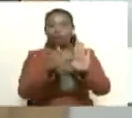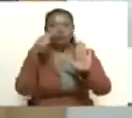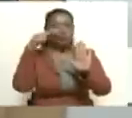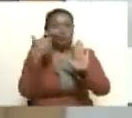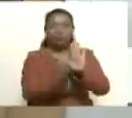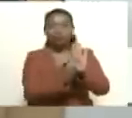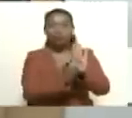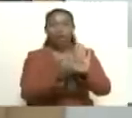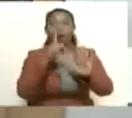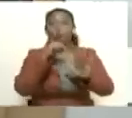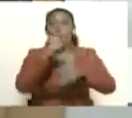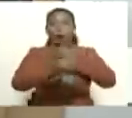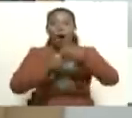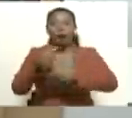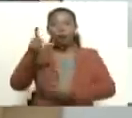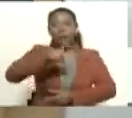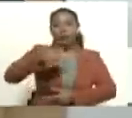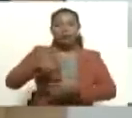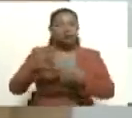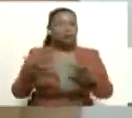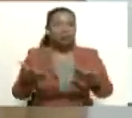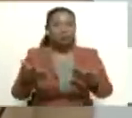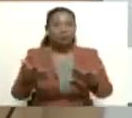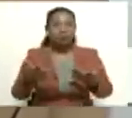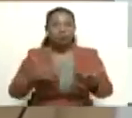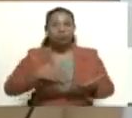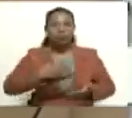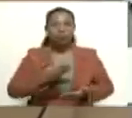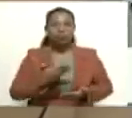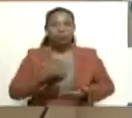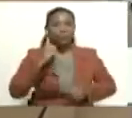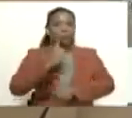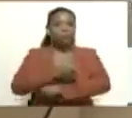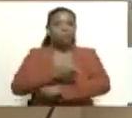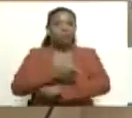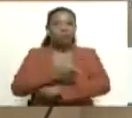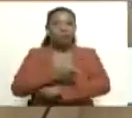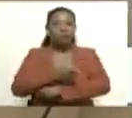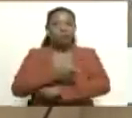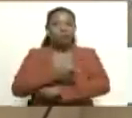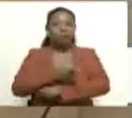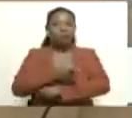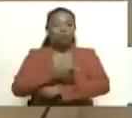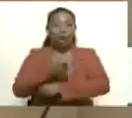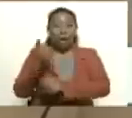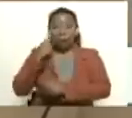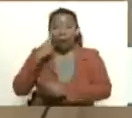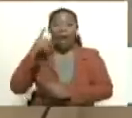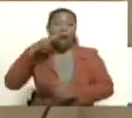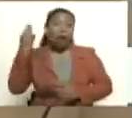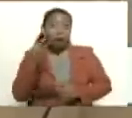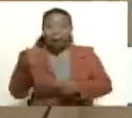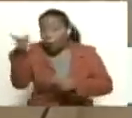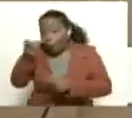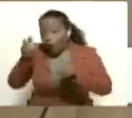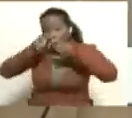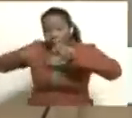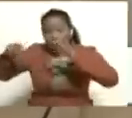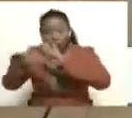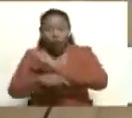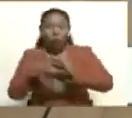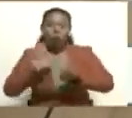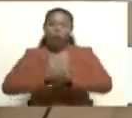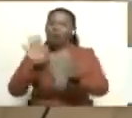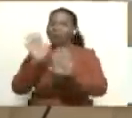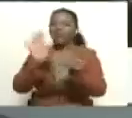y no hace necesario que se pueda y se deba probar el delito, porque se presume la